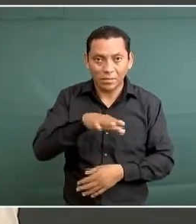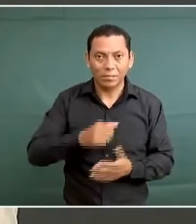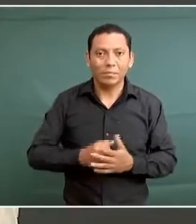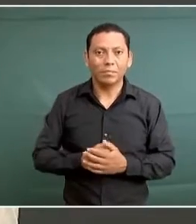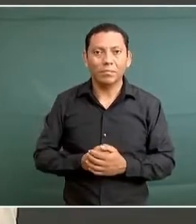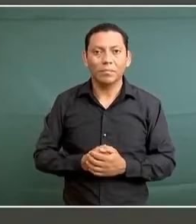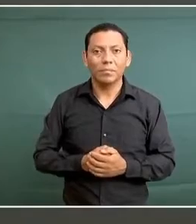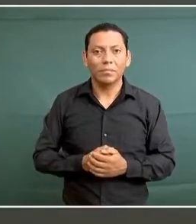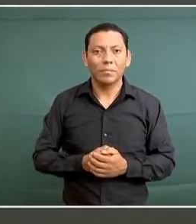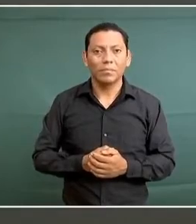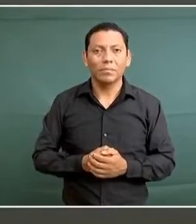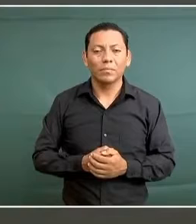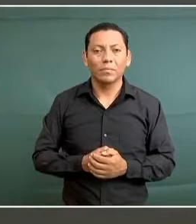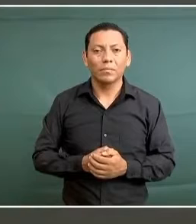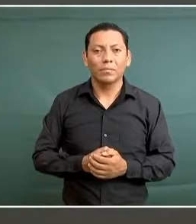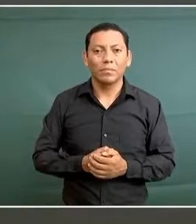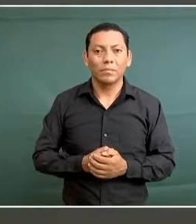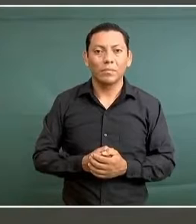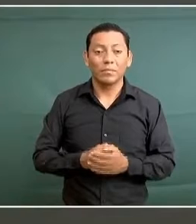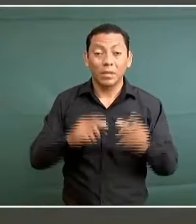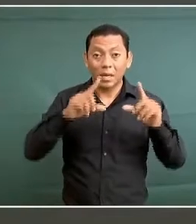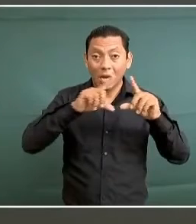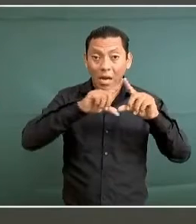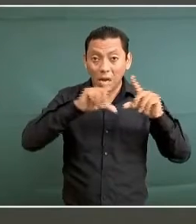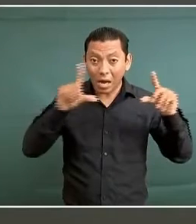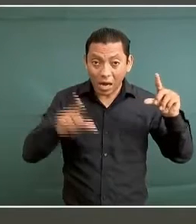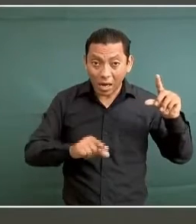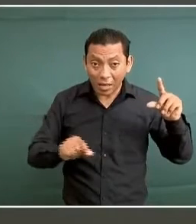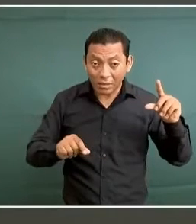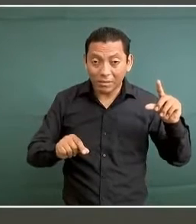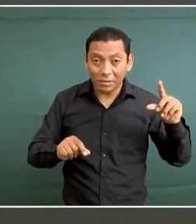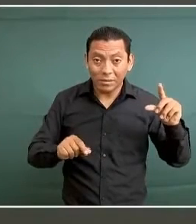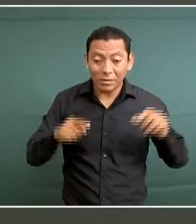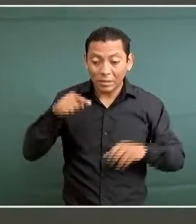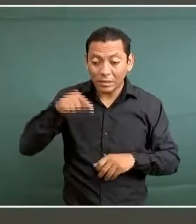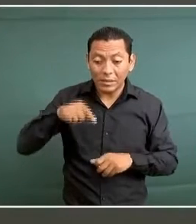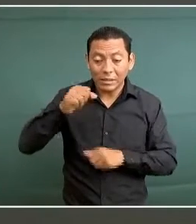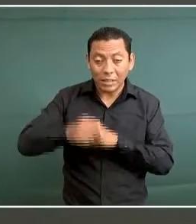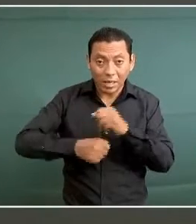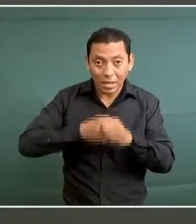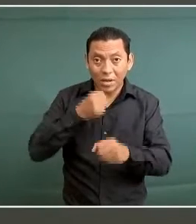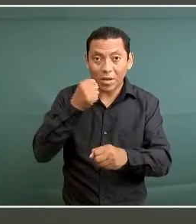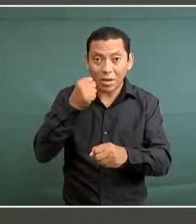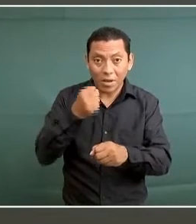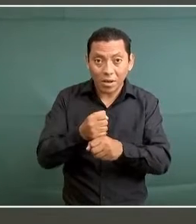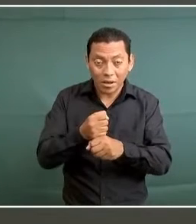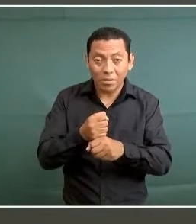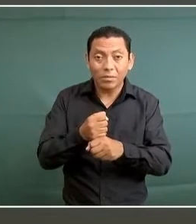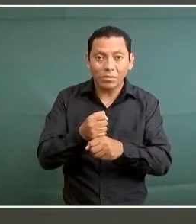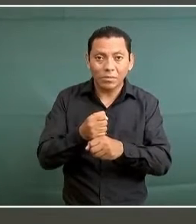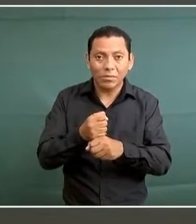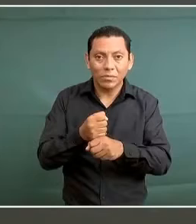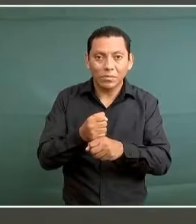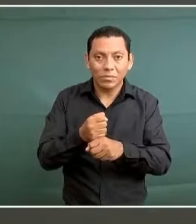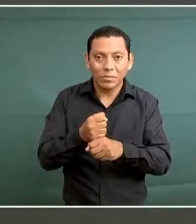este programa a nivel nacional este año se va a ampliar